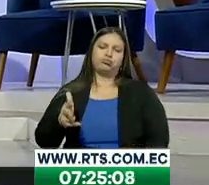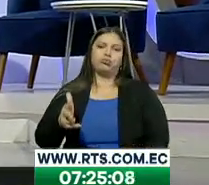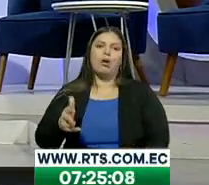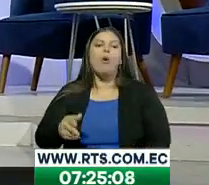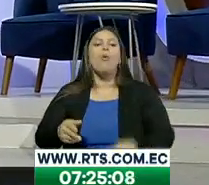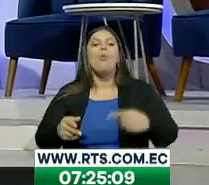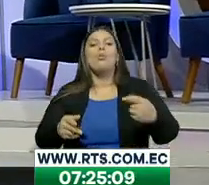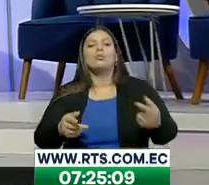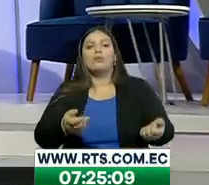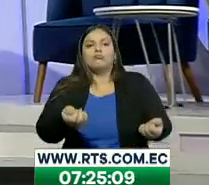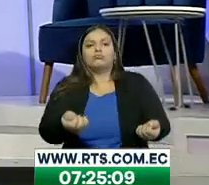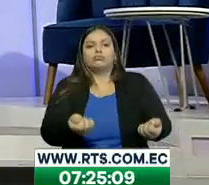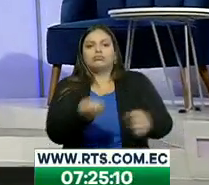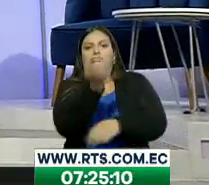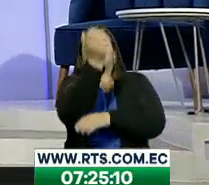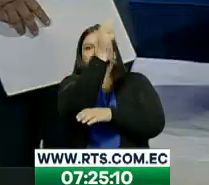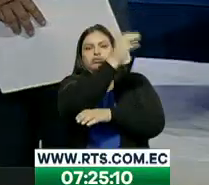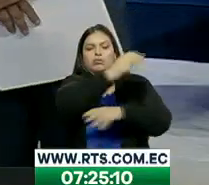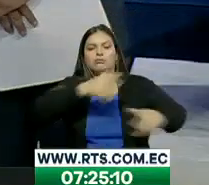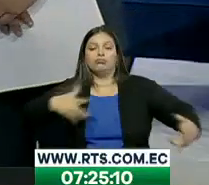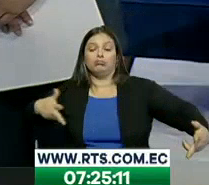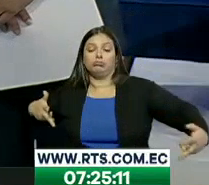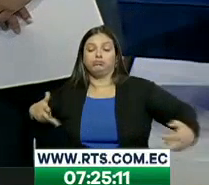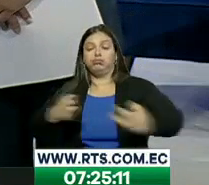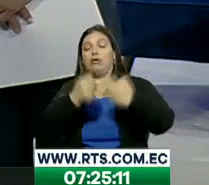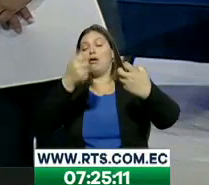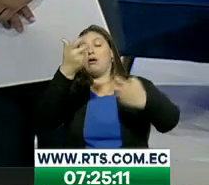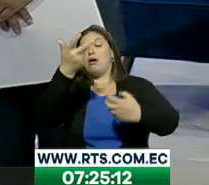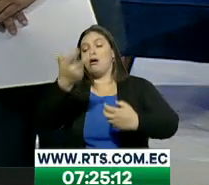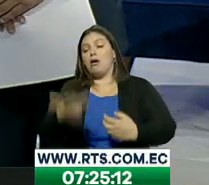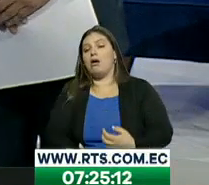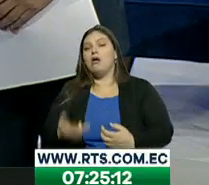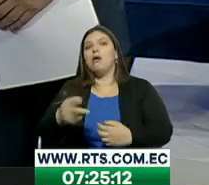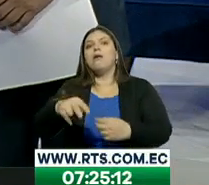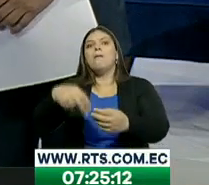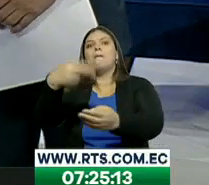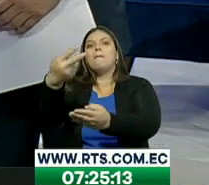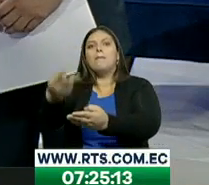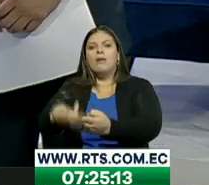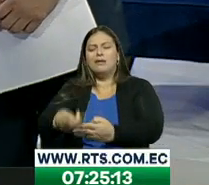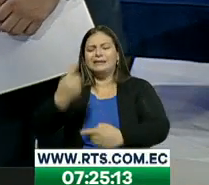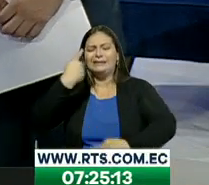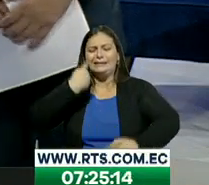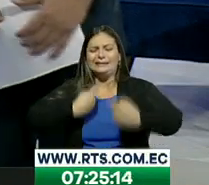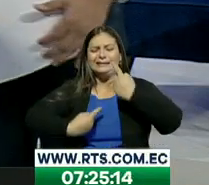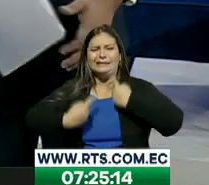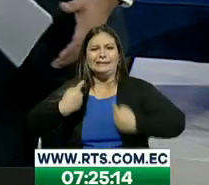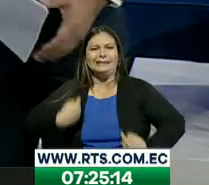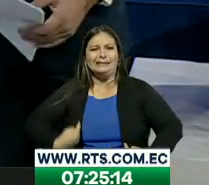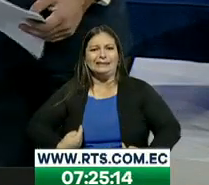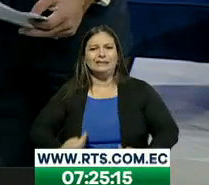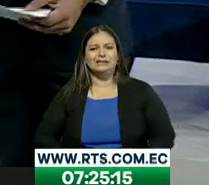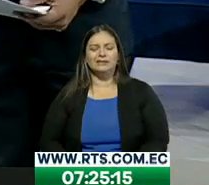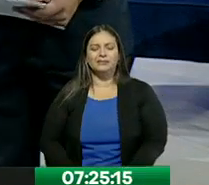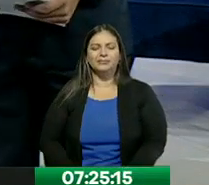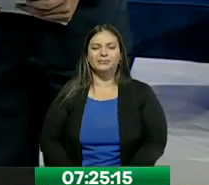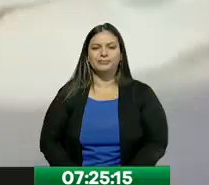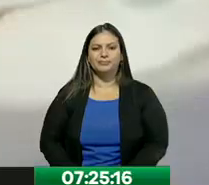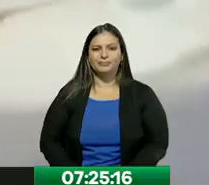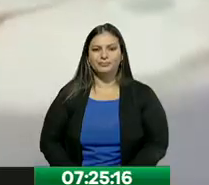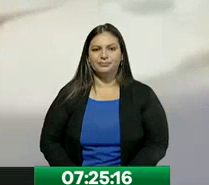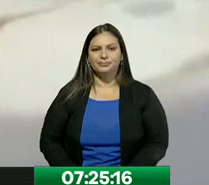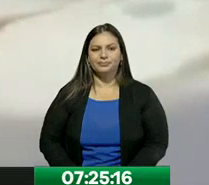se estrelló contra una volqueta. El hecho se registró en Manta, provincia de Manabí, y tenemos a continuación la nota.